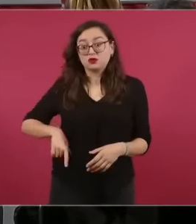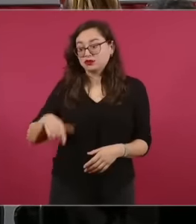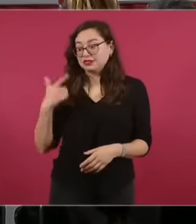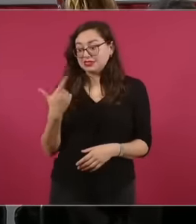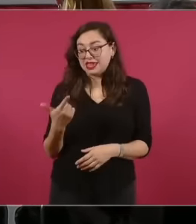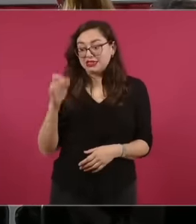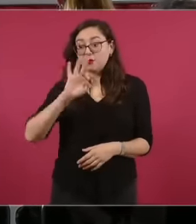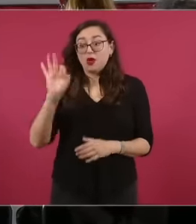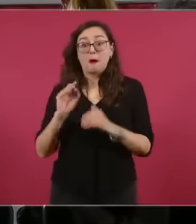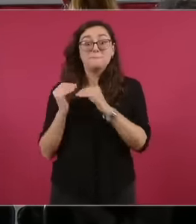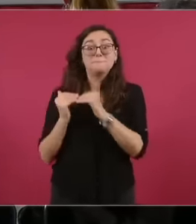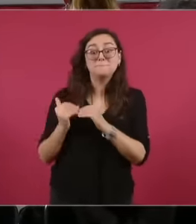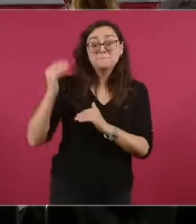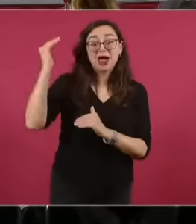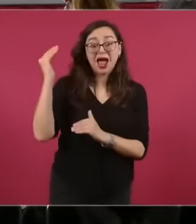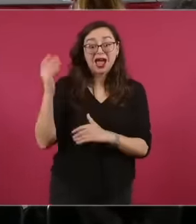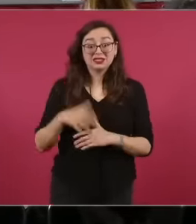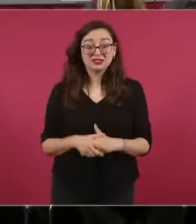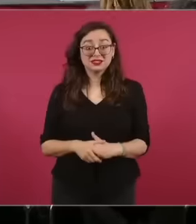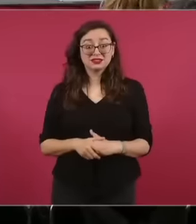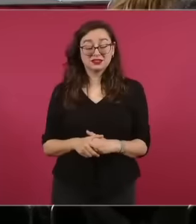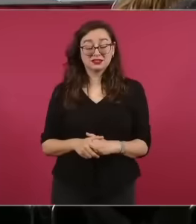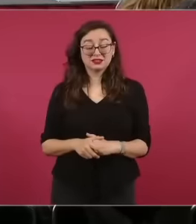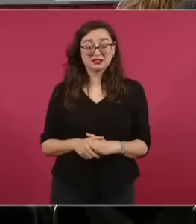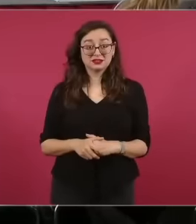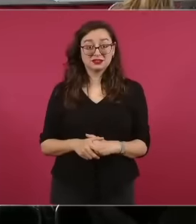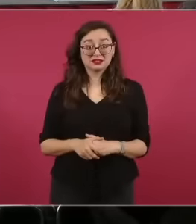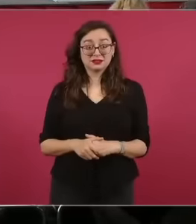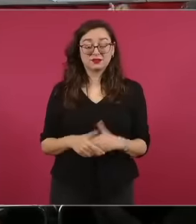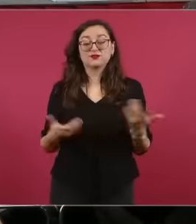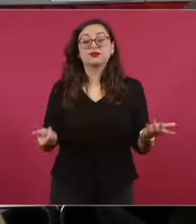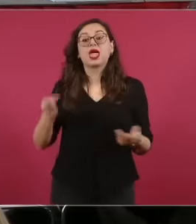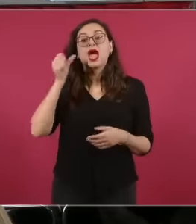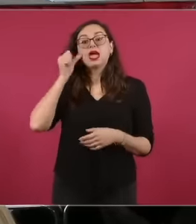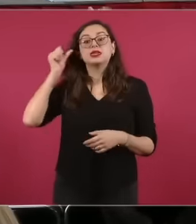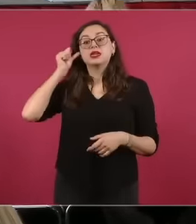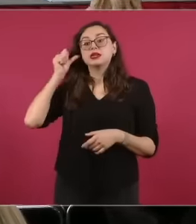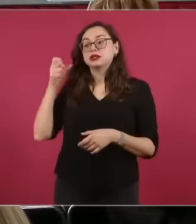Entre todos los países del mundo, con la moneda más fuerte